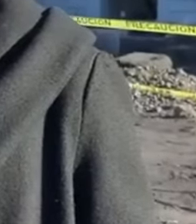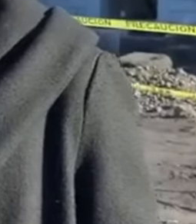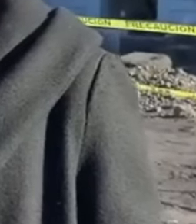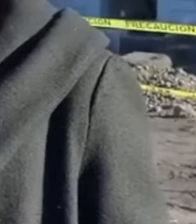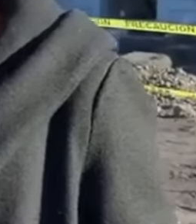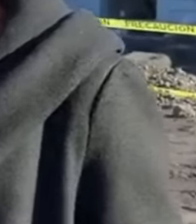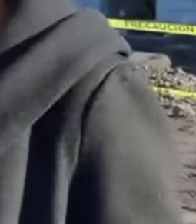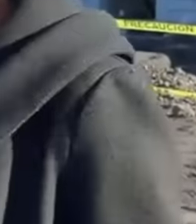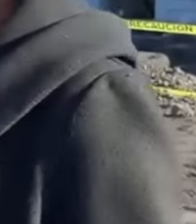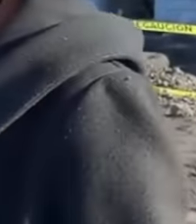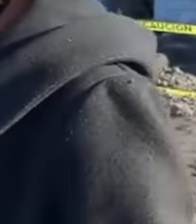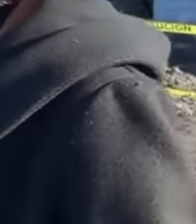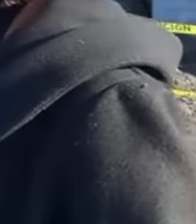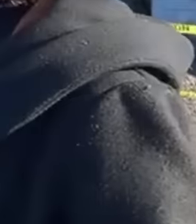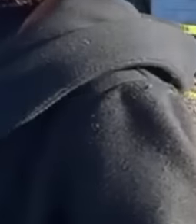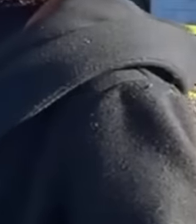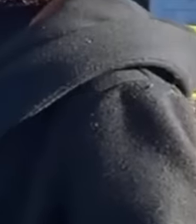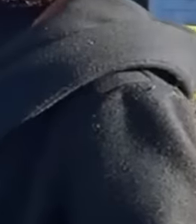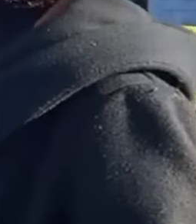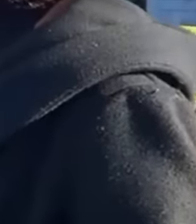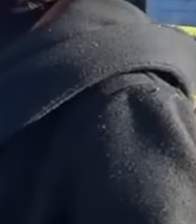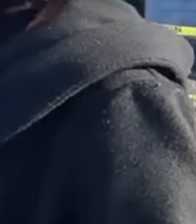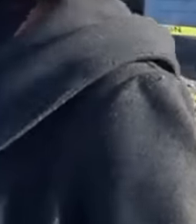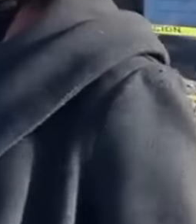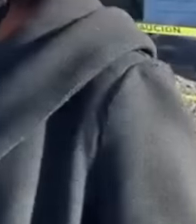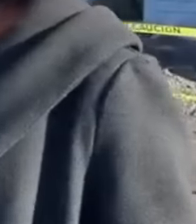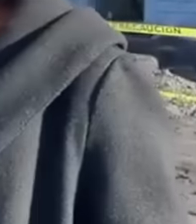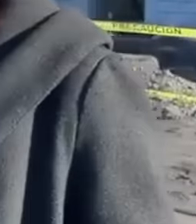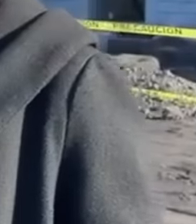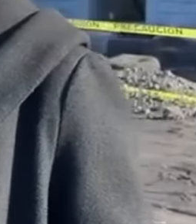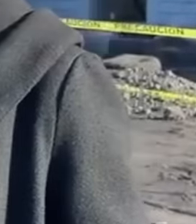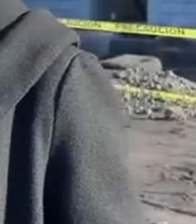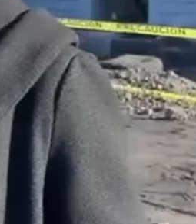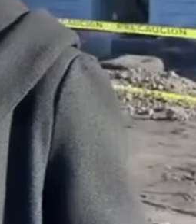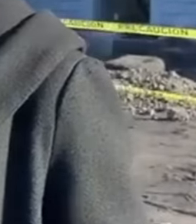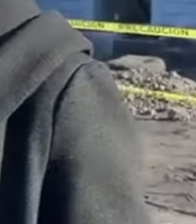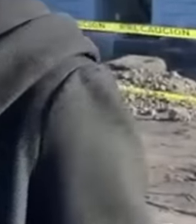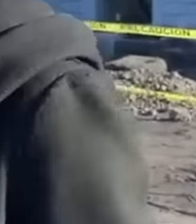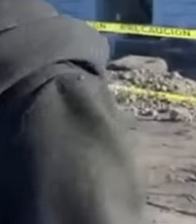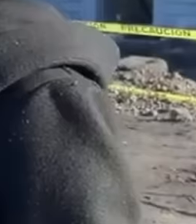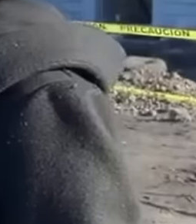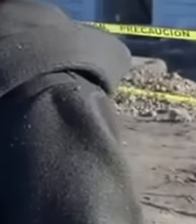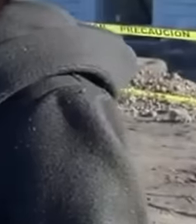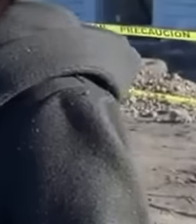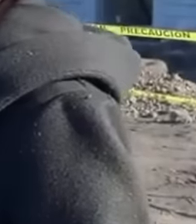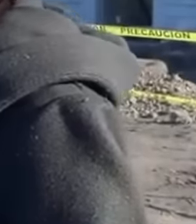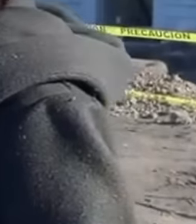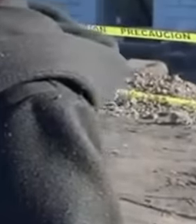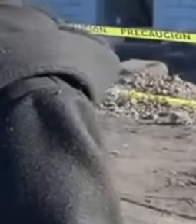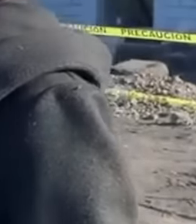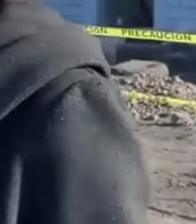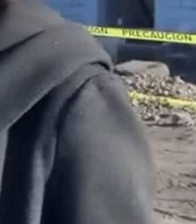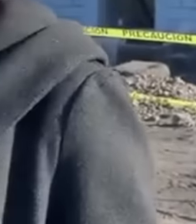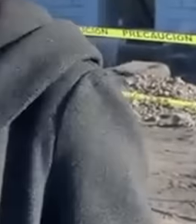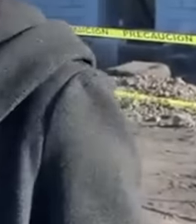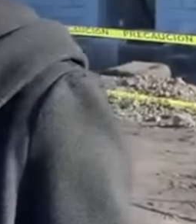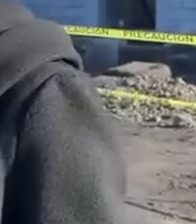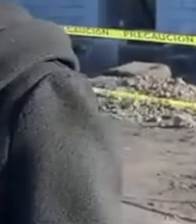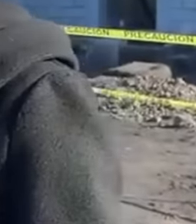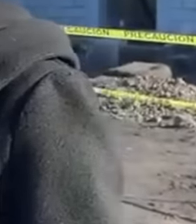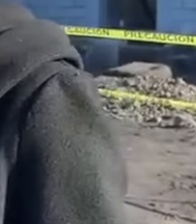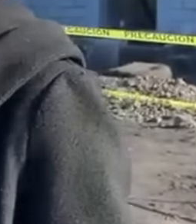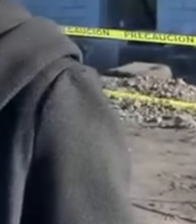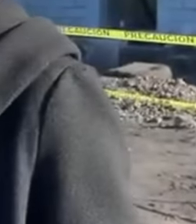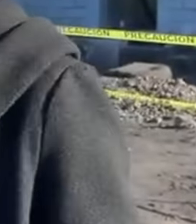las víctimas por no haber continuado con el rescate. Este predio